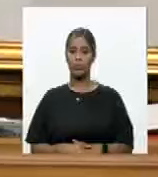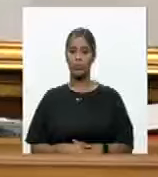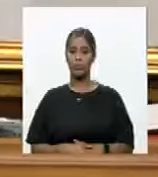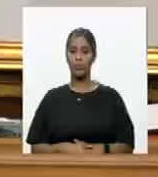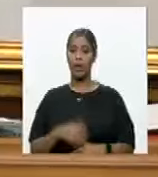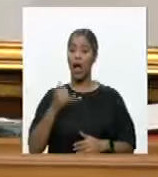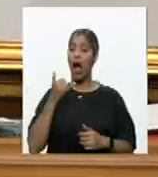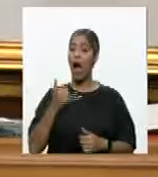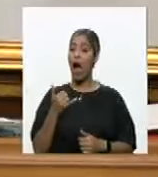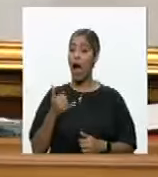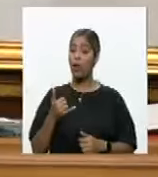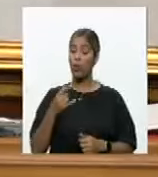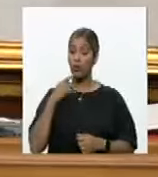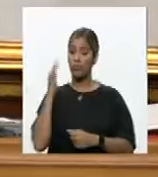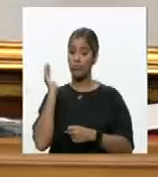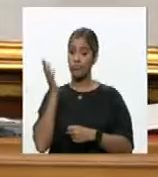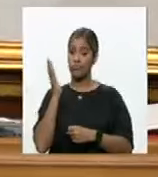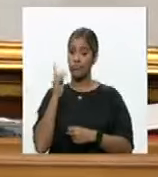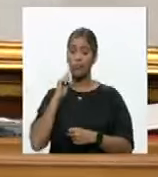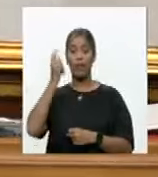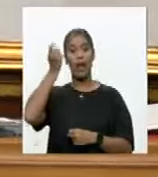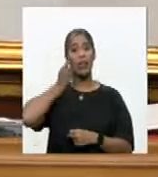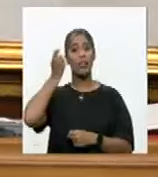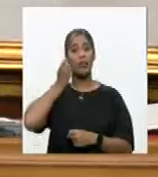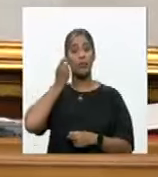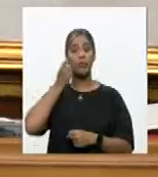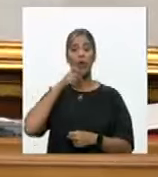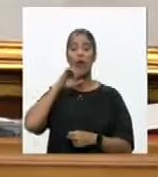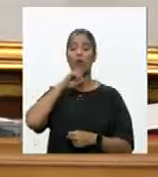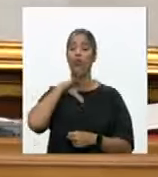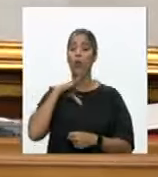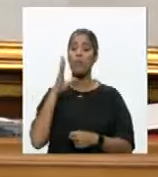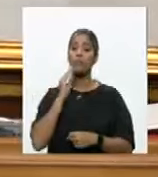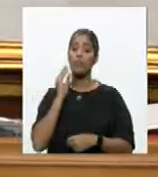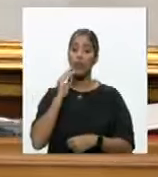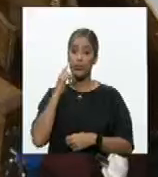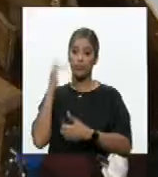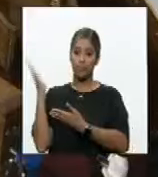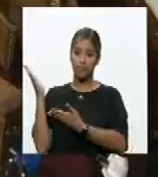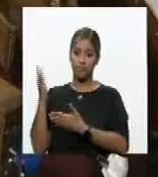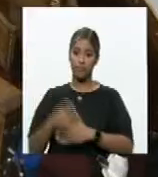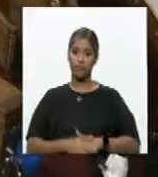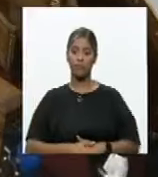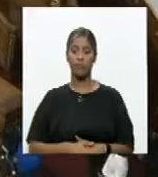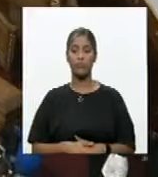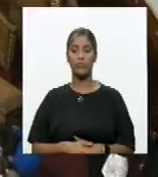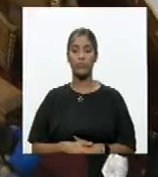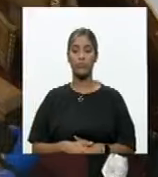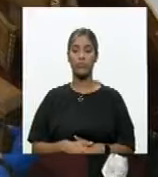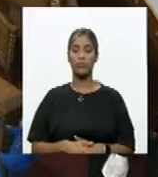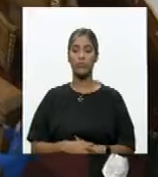Dejo en el derecho de palabra al diputado e historiador Leonel Muñoz.